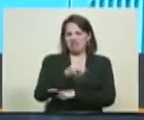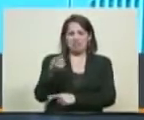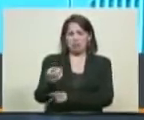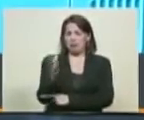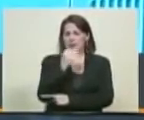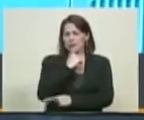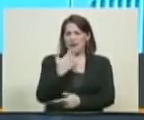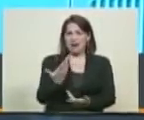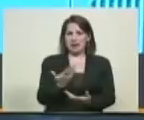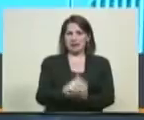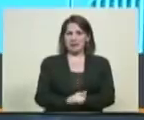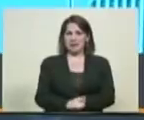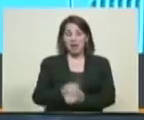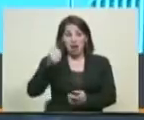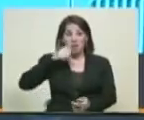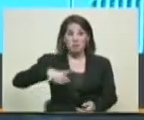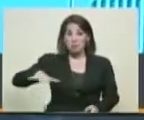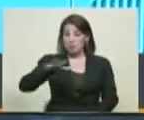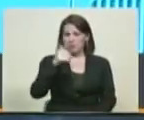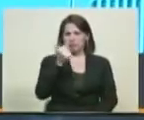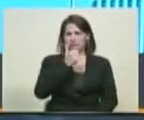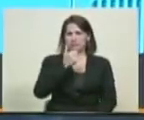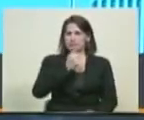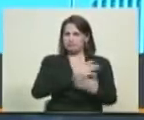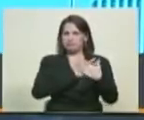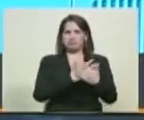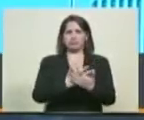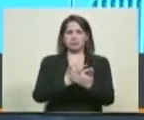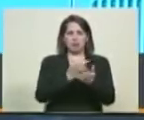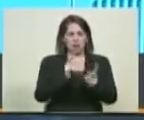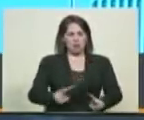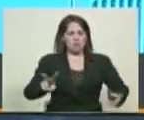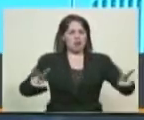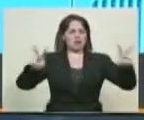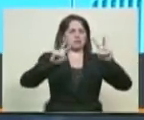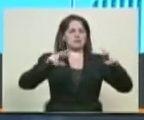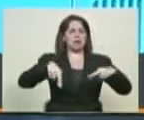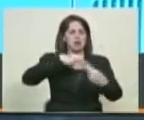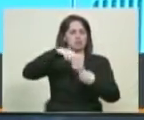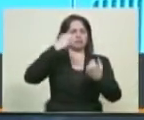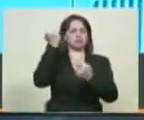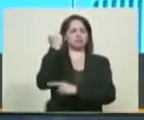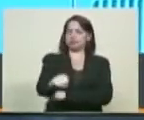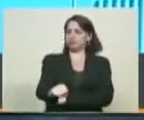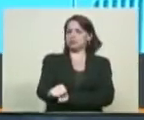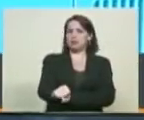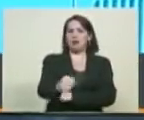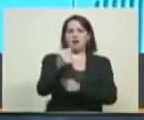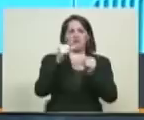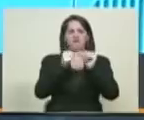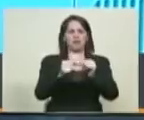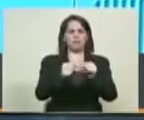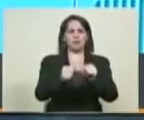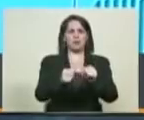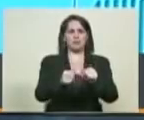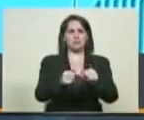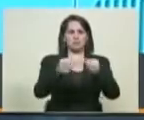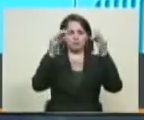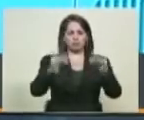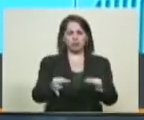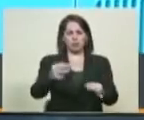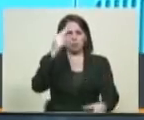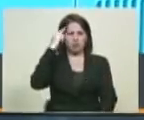En primer lugar, porque nuestro pueblo es un pueblo valiente, rebelde, firme, combativo, guerrero,